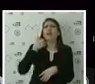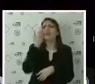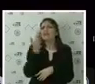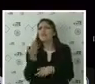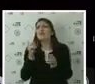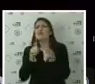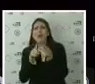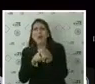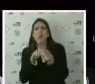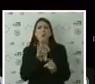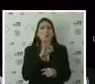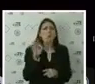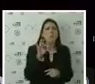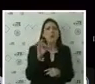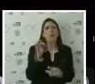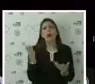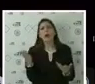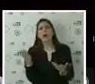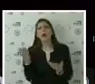saber, ¿no?, a qué